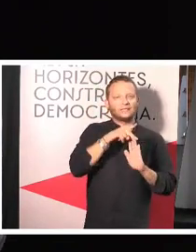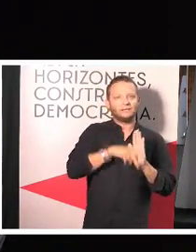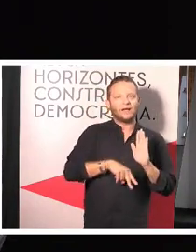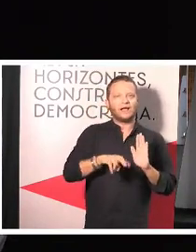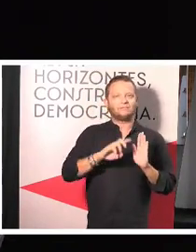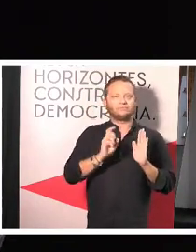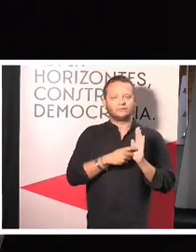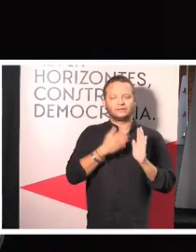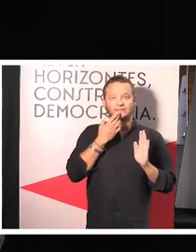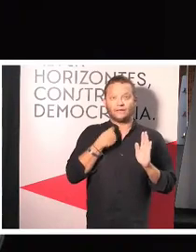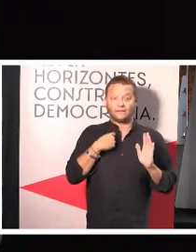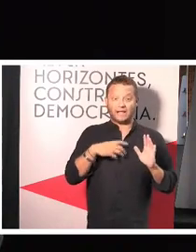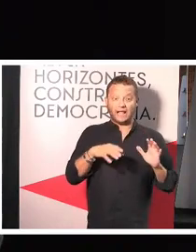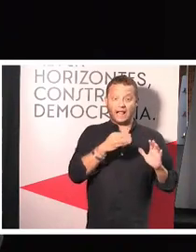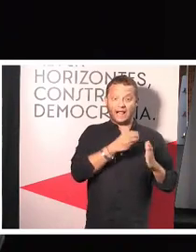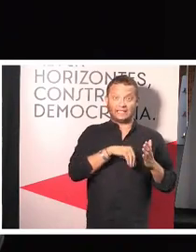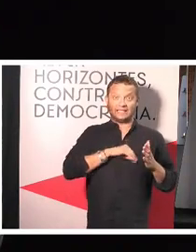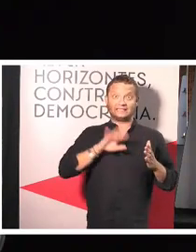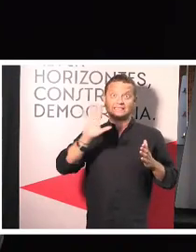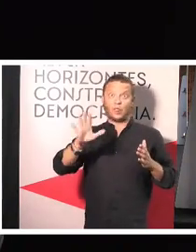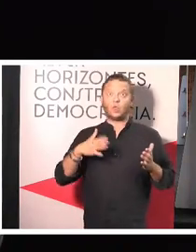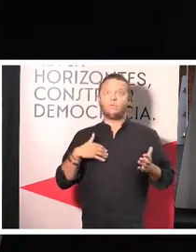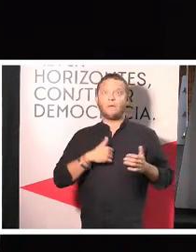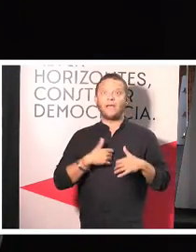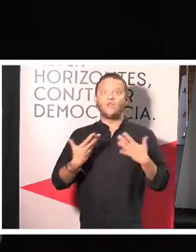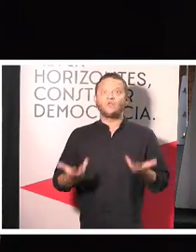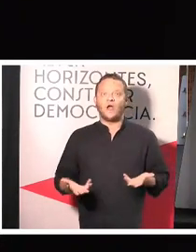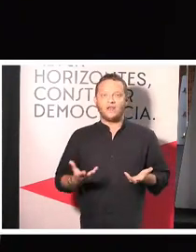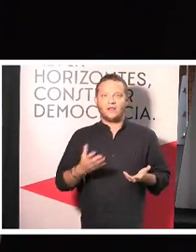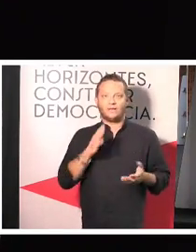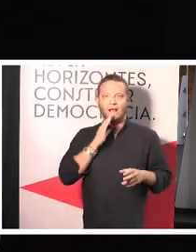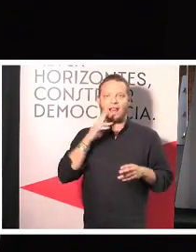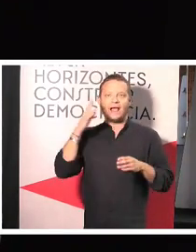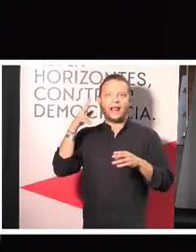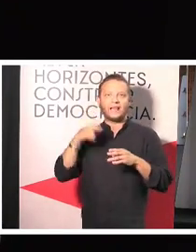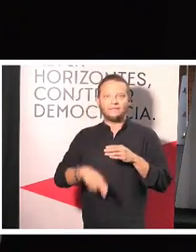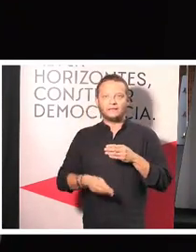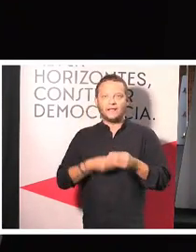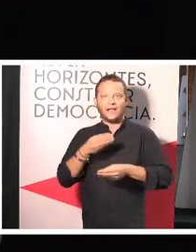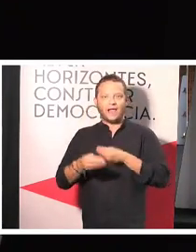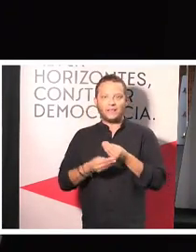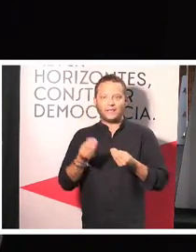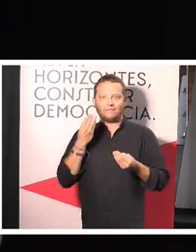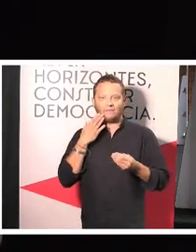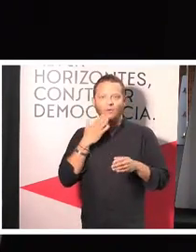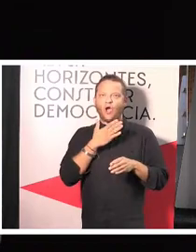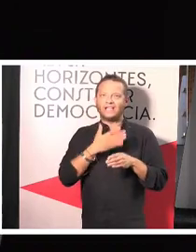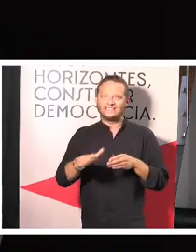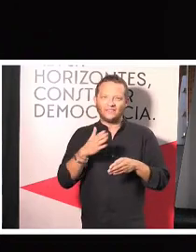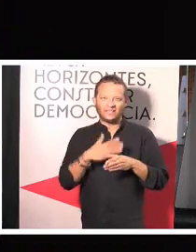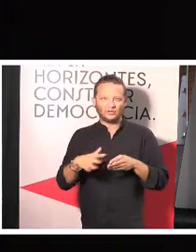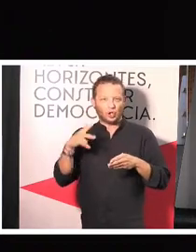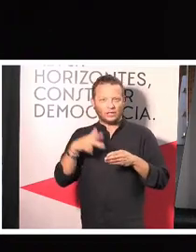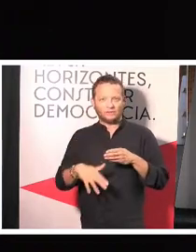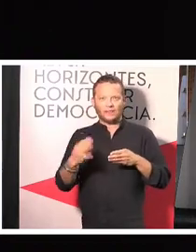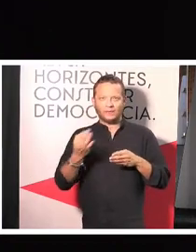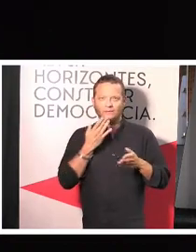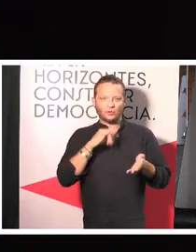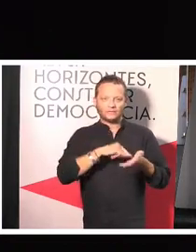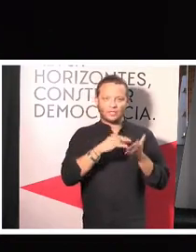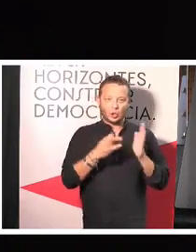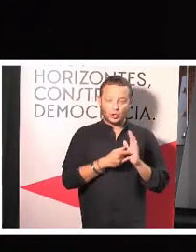lo tanto, con el Estado, con el papel que tiene el Estado a la hora de poner límite precisamente a esos excesos y a una tecnología que